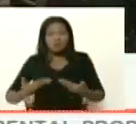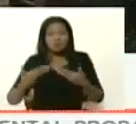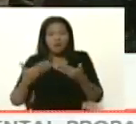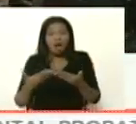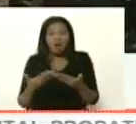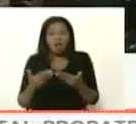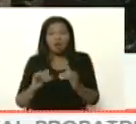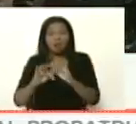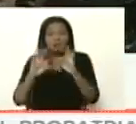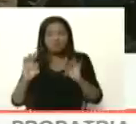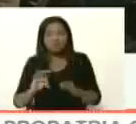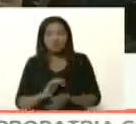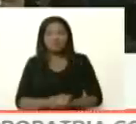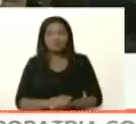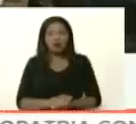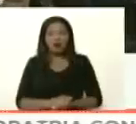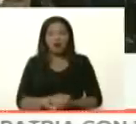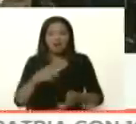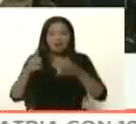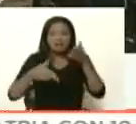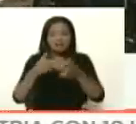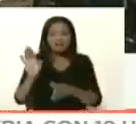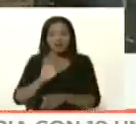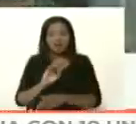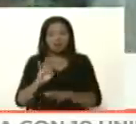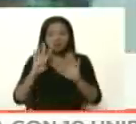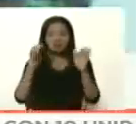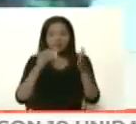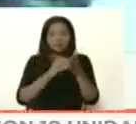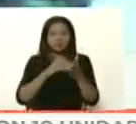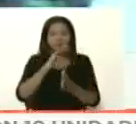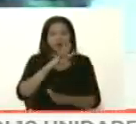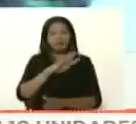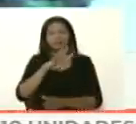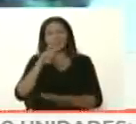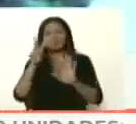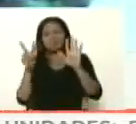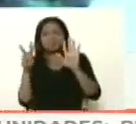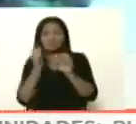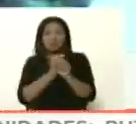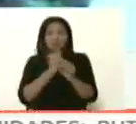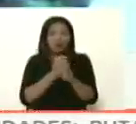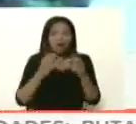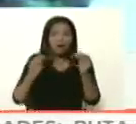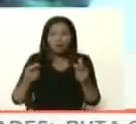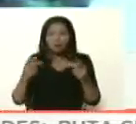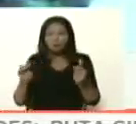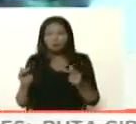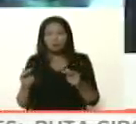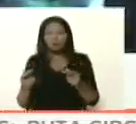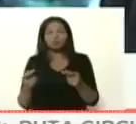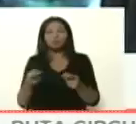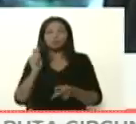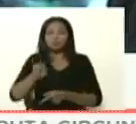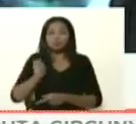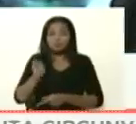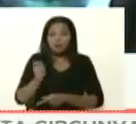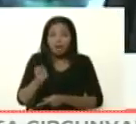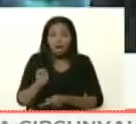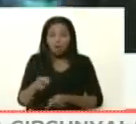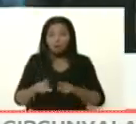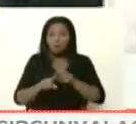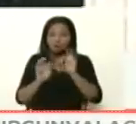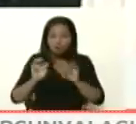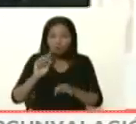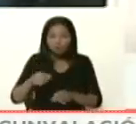presidente. En el Metro de Caracas hay 9.047 trabajadores activos, jubilados y pensionados, de los